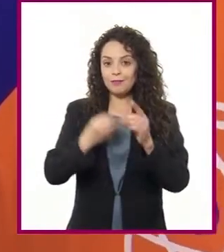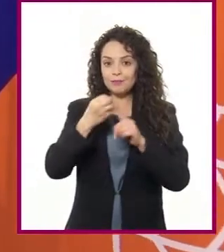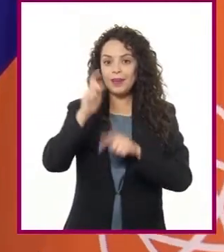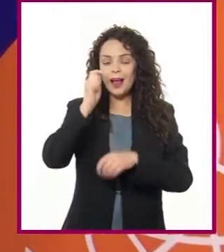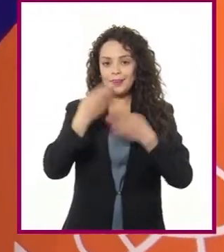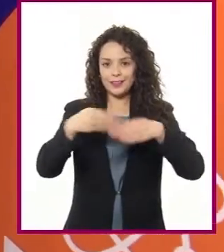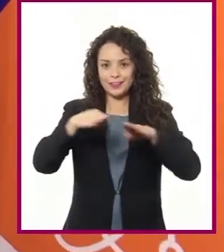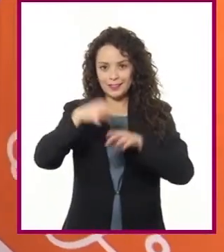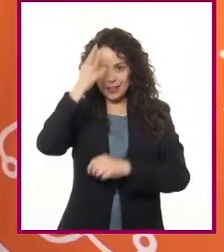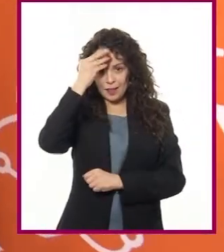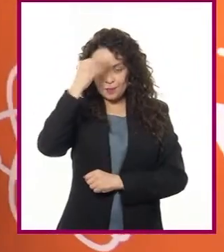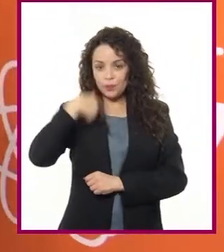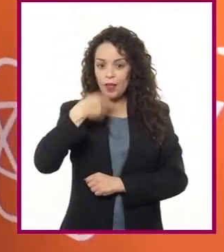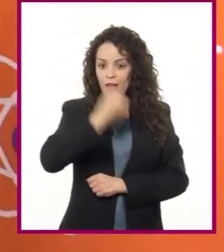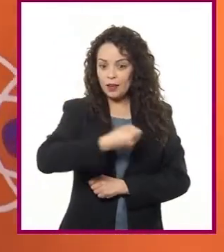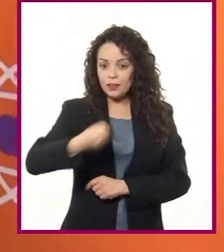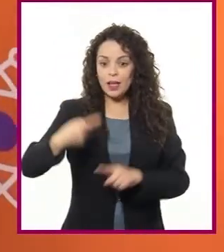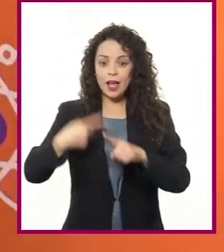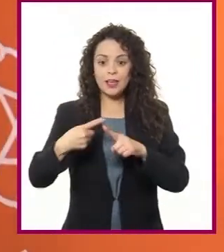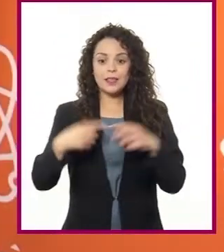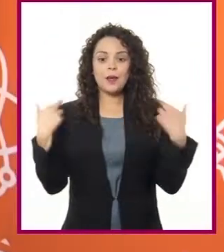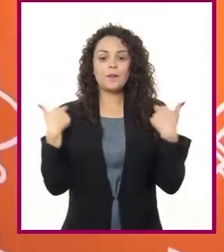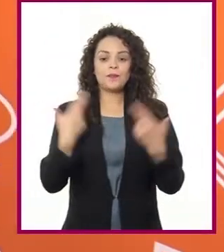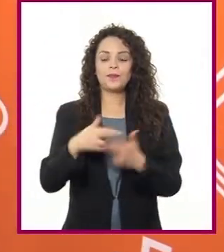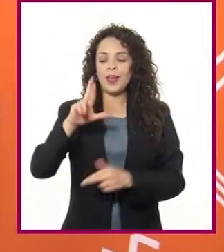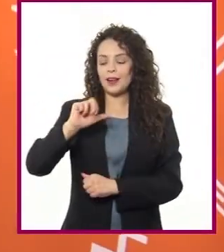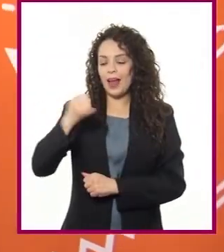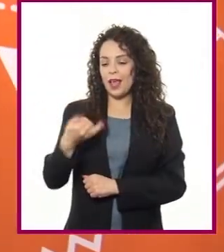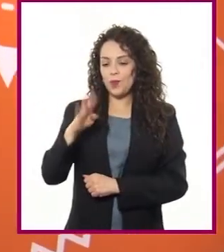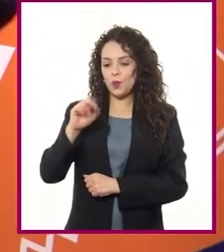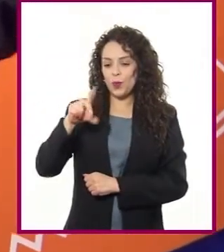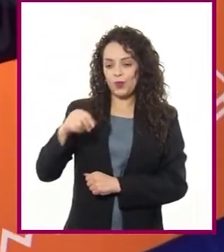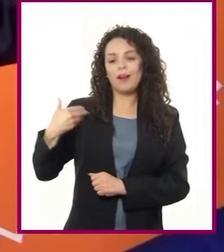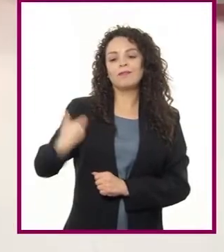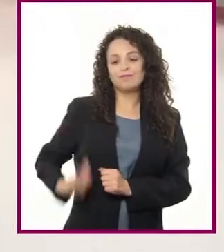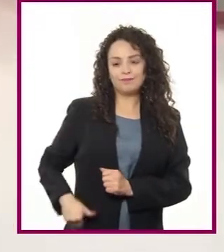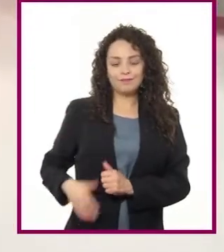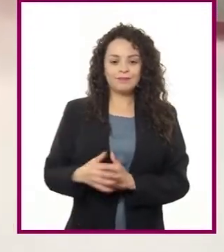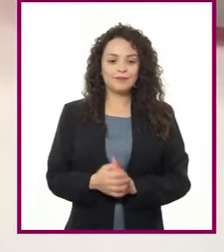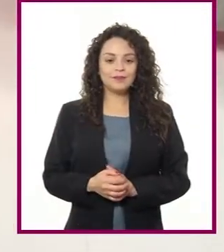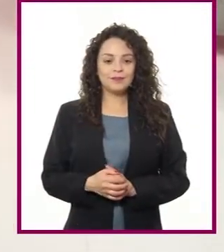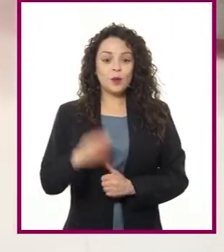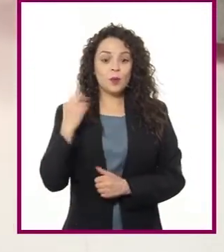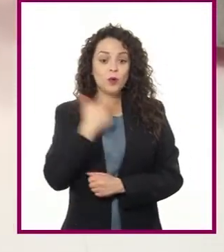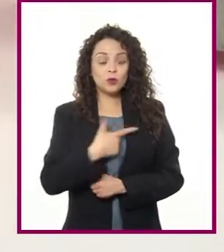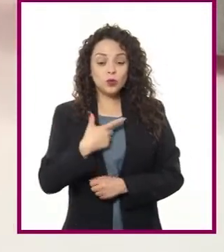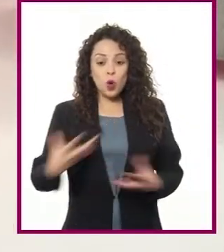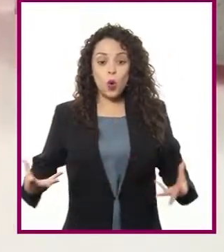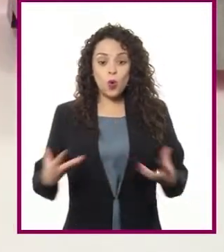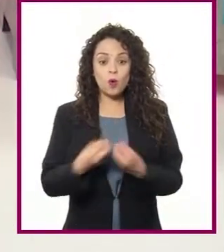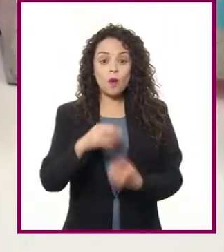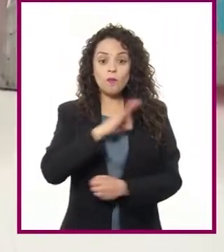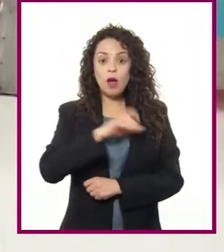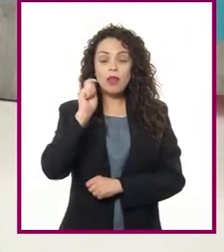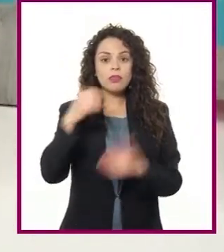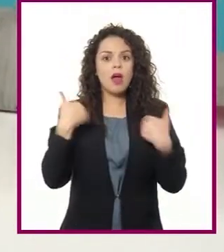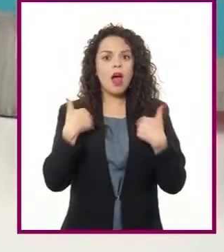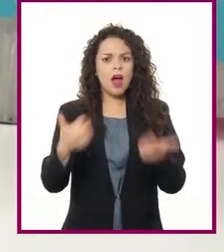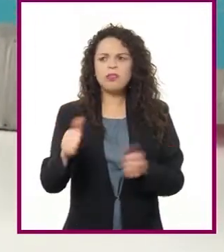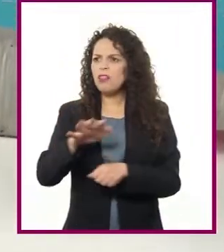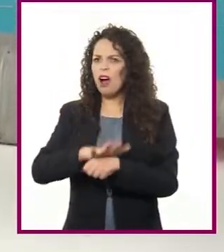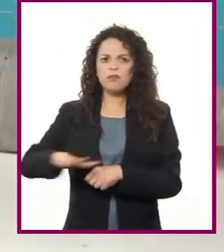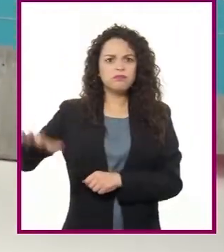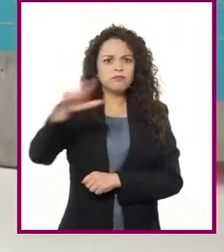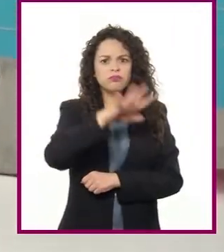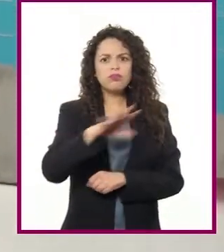Les saluda con gran entusiasmo su profesor Raimundo Antonio Arellano Serrano. Siempre nos da un gusto que juntos podamos comprender nuestro entorno por medio